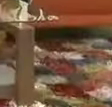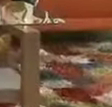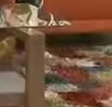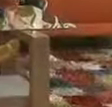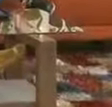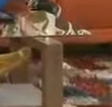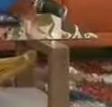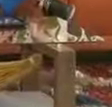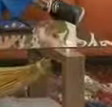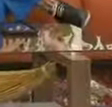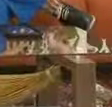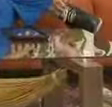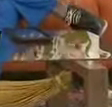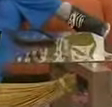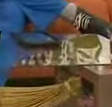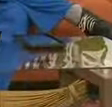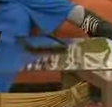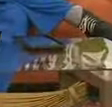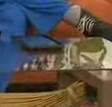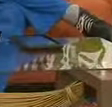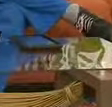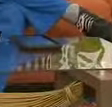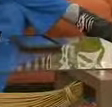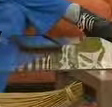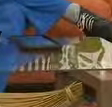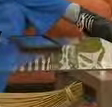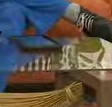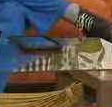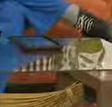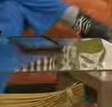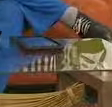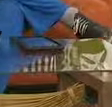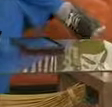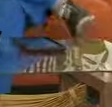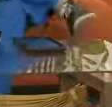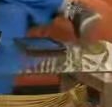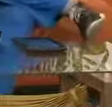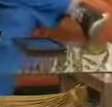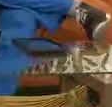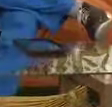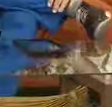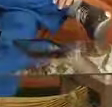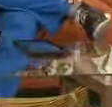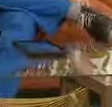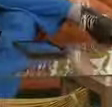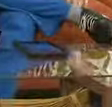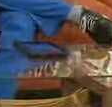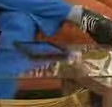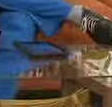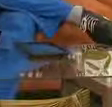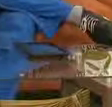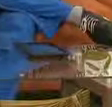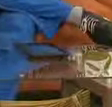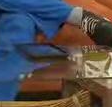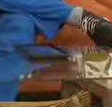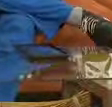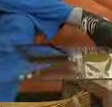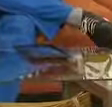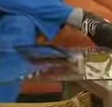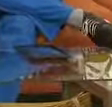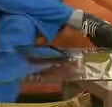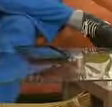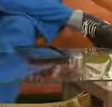Muchísimas gracias, mi queridísimo Frank. Tome aire, respire profundo. ¡Vario! Le falta. Y bueno, ya comenzamos esta sección A Tu Salud para